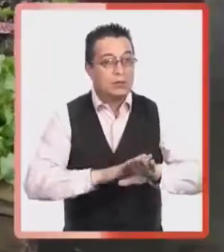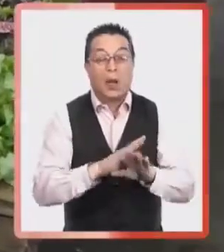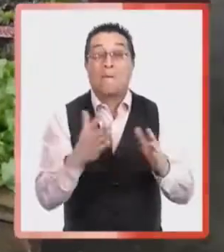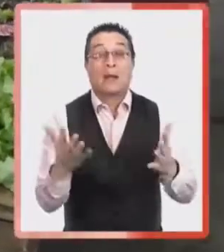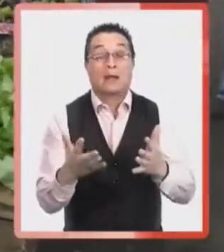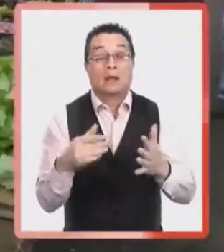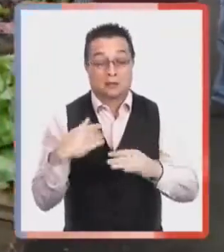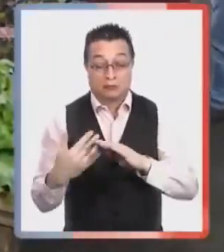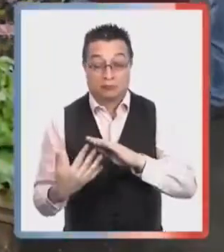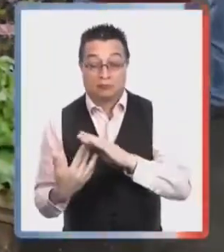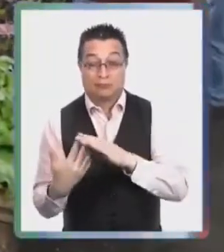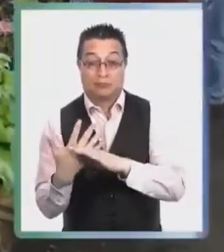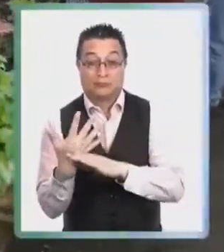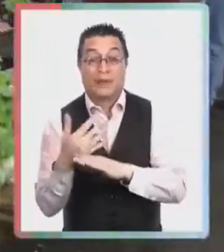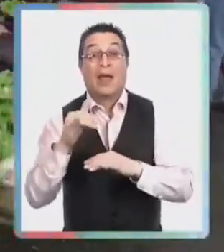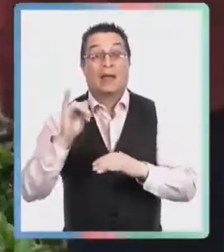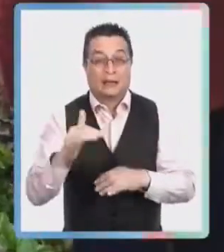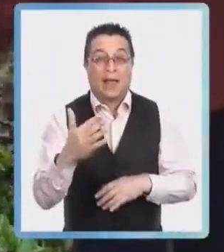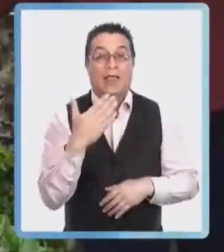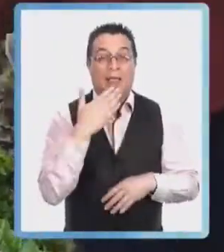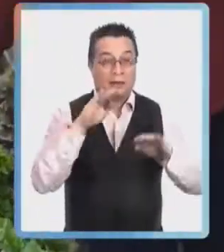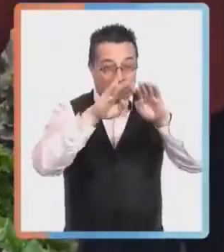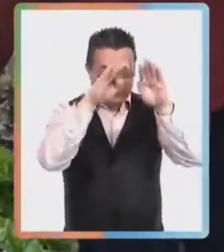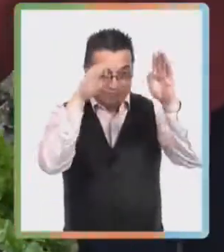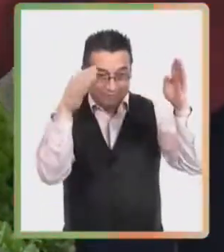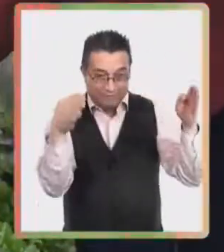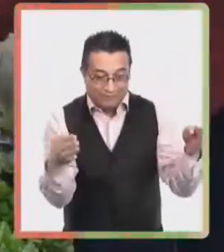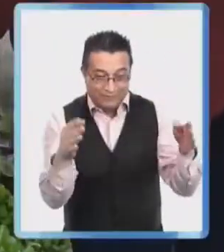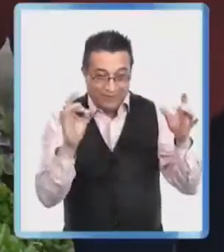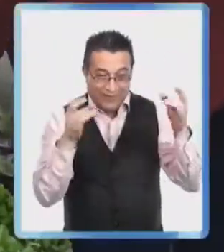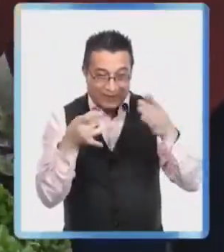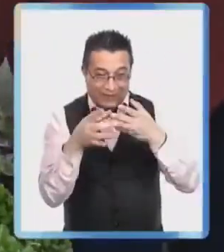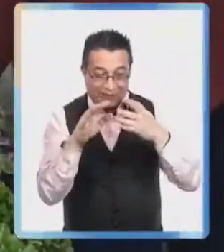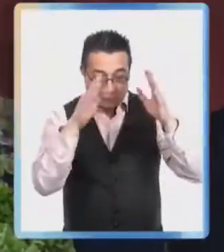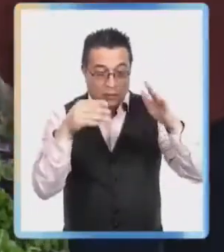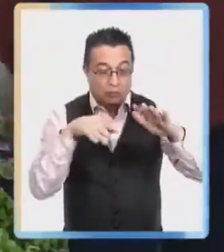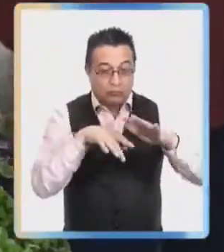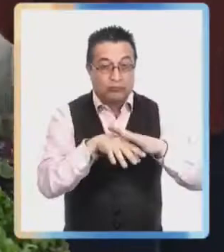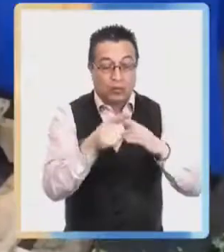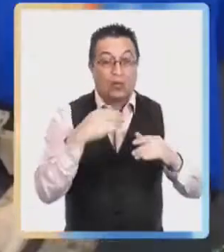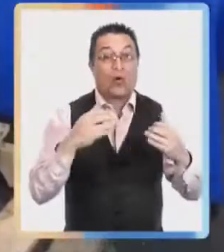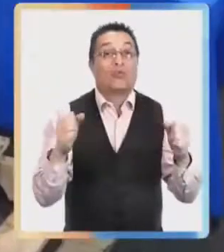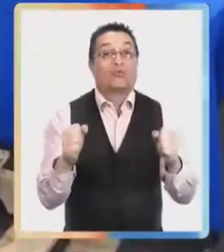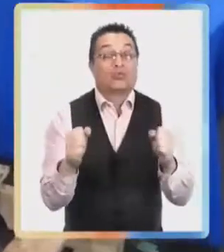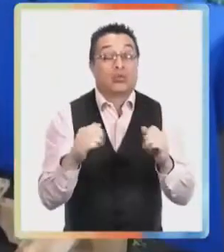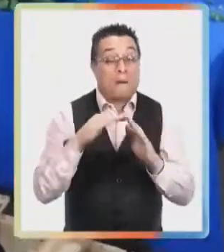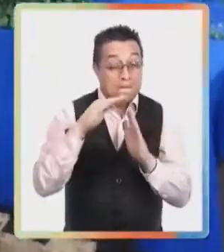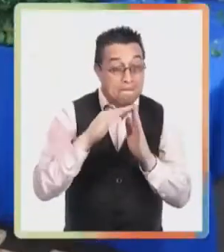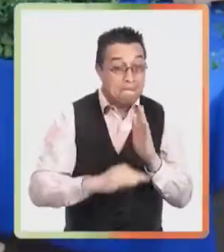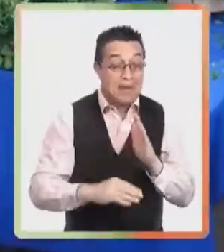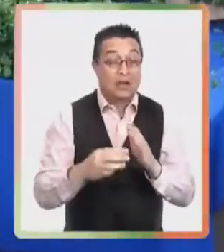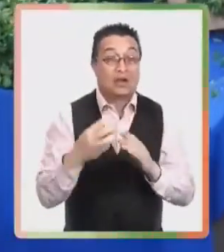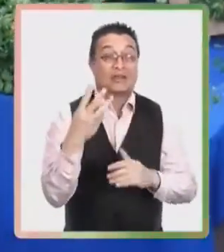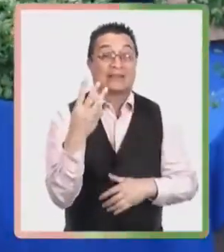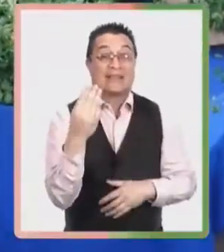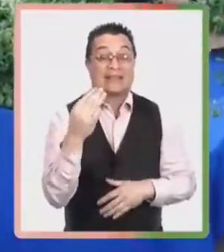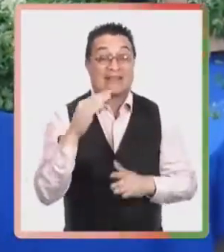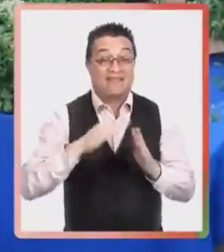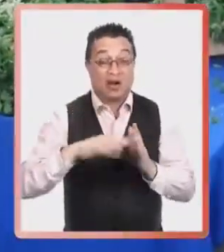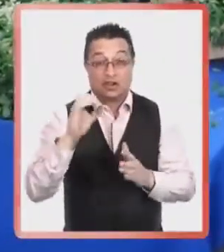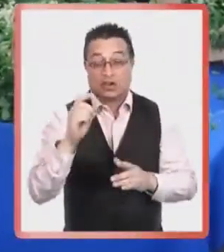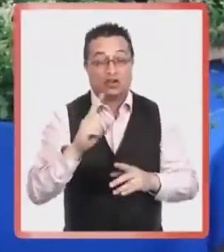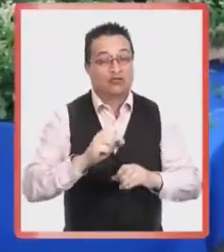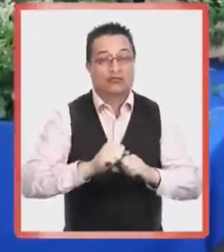las hortalizas como en los invernaderos, que por lo general no soportan temperaturas inferiores a los 13 grados bajo